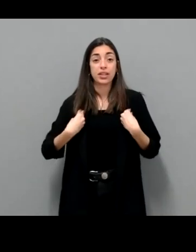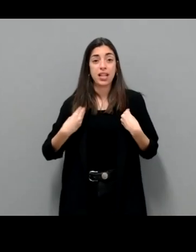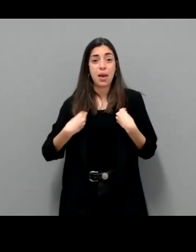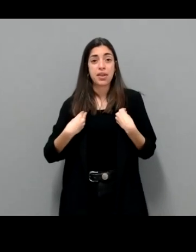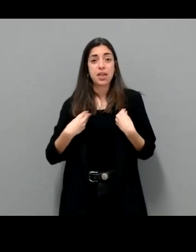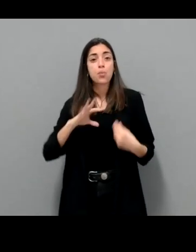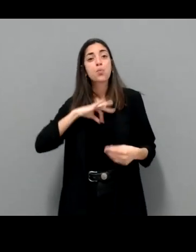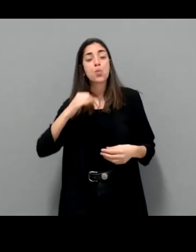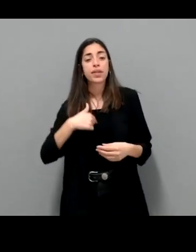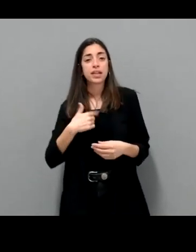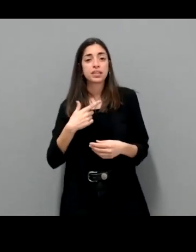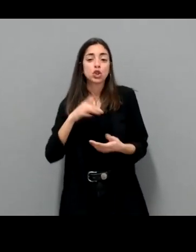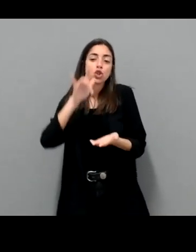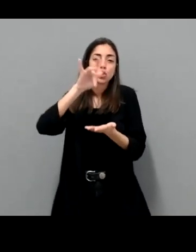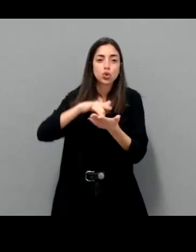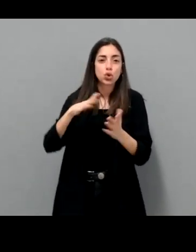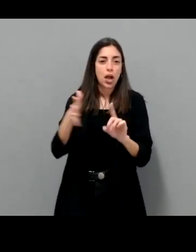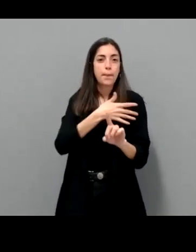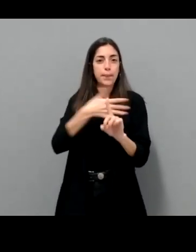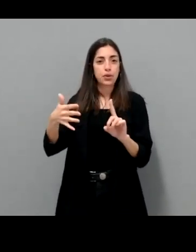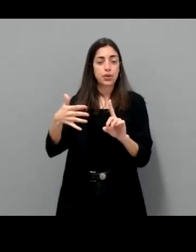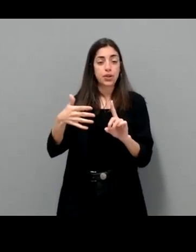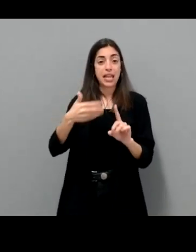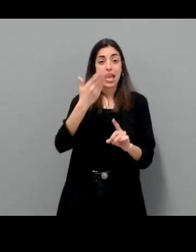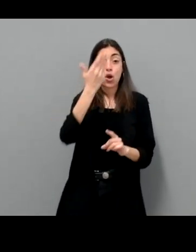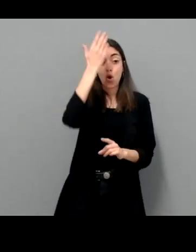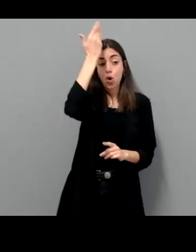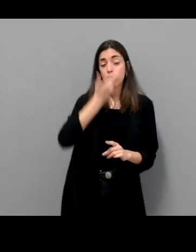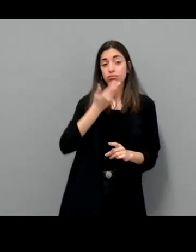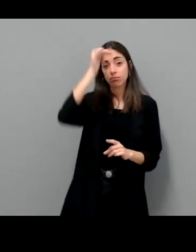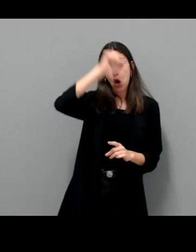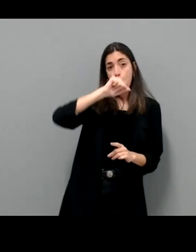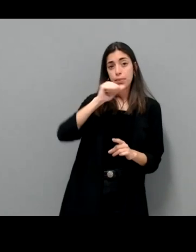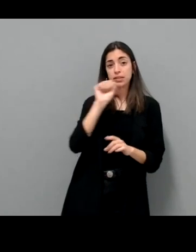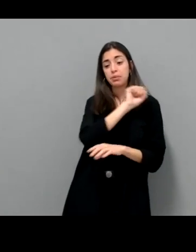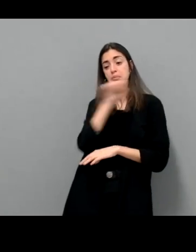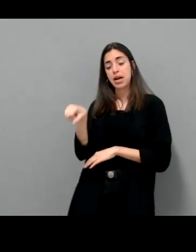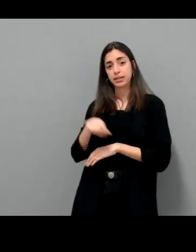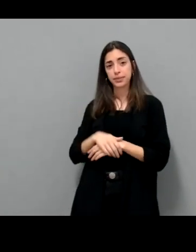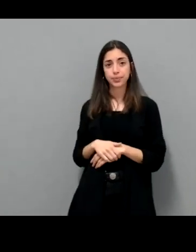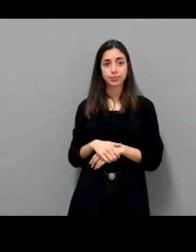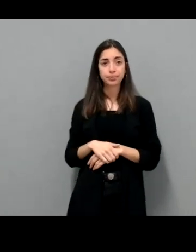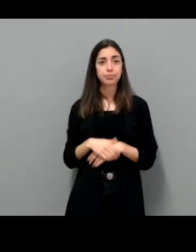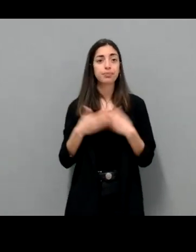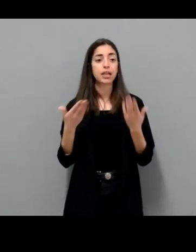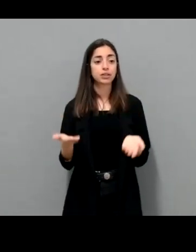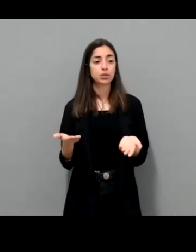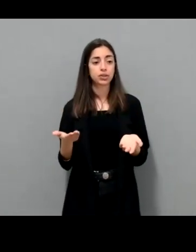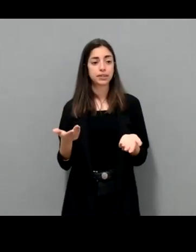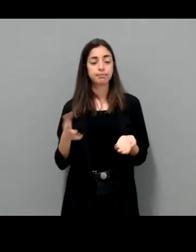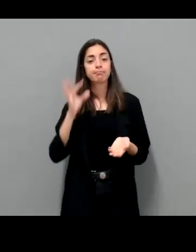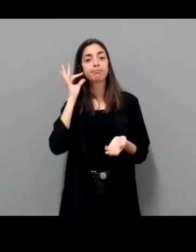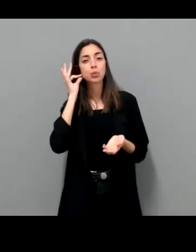abusos sexuales que los hombres con parálisis cerebral. Las mujeres con parálisis cerebral tienen